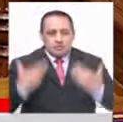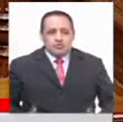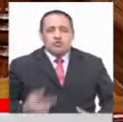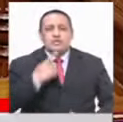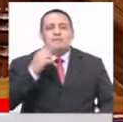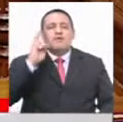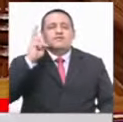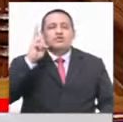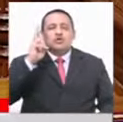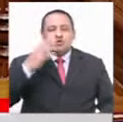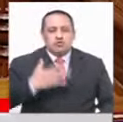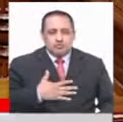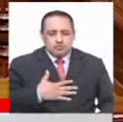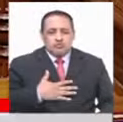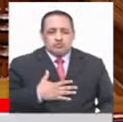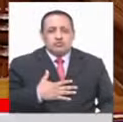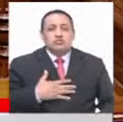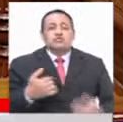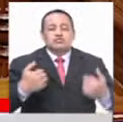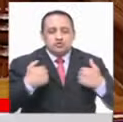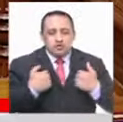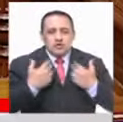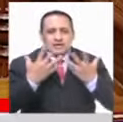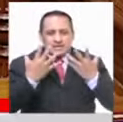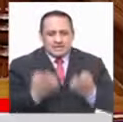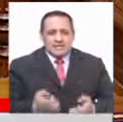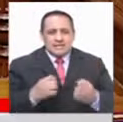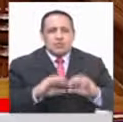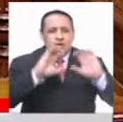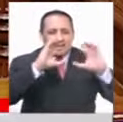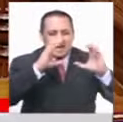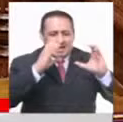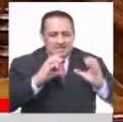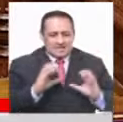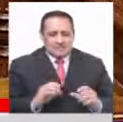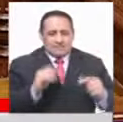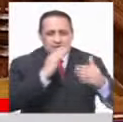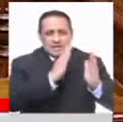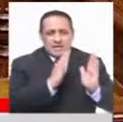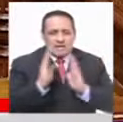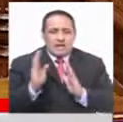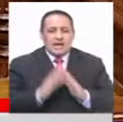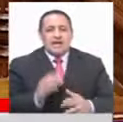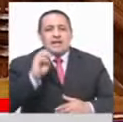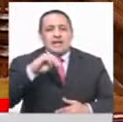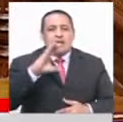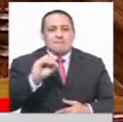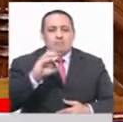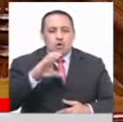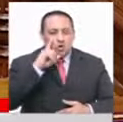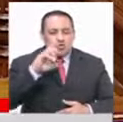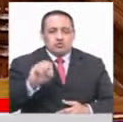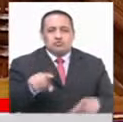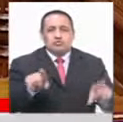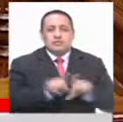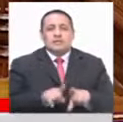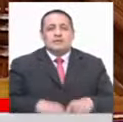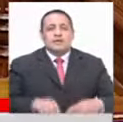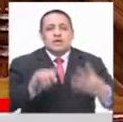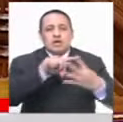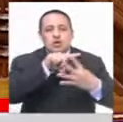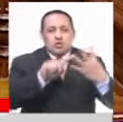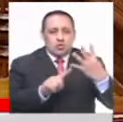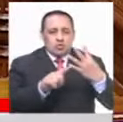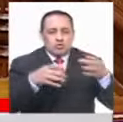maestro, me he permitido clasificar los hechos descritos en la moción en